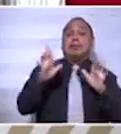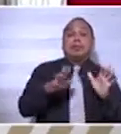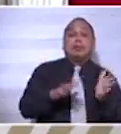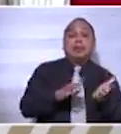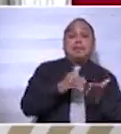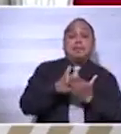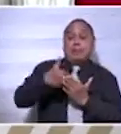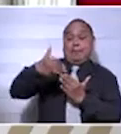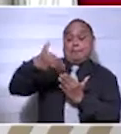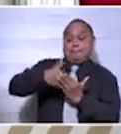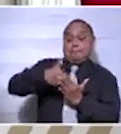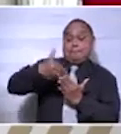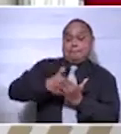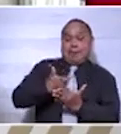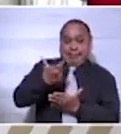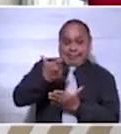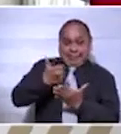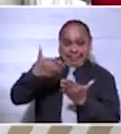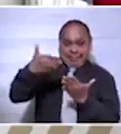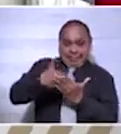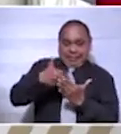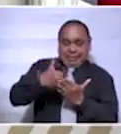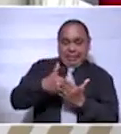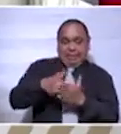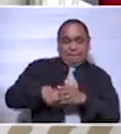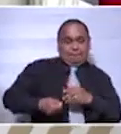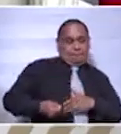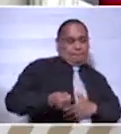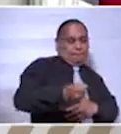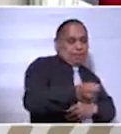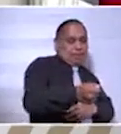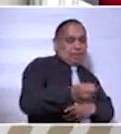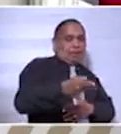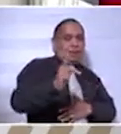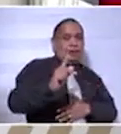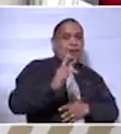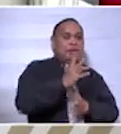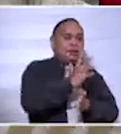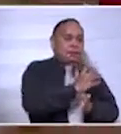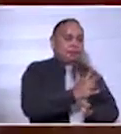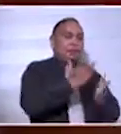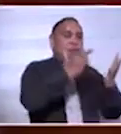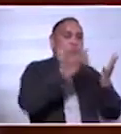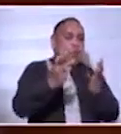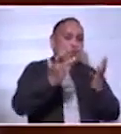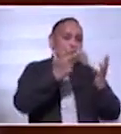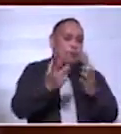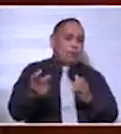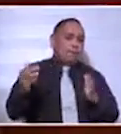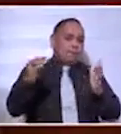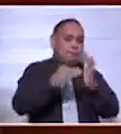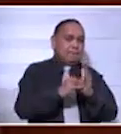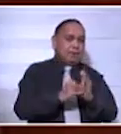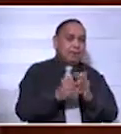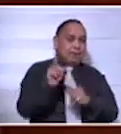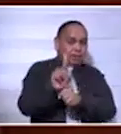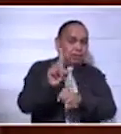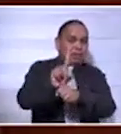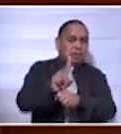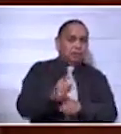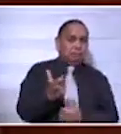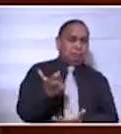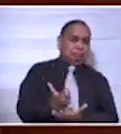o sobresote, porque por eso yo creo que él calcula que son 800,000 pesos de diarios. No, imagínense, eso es una